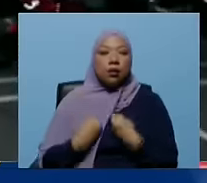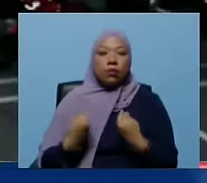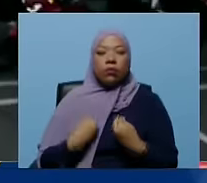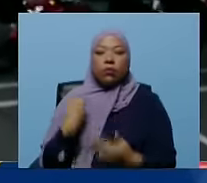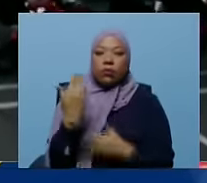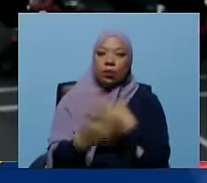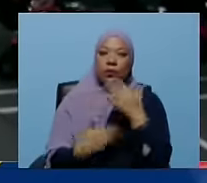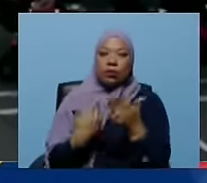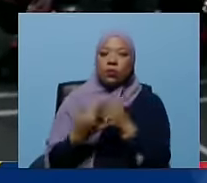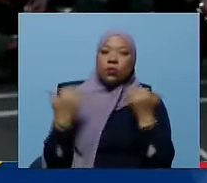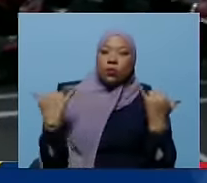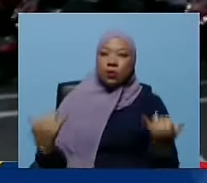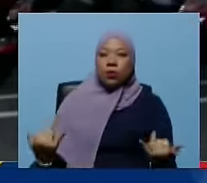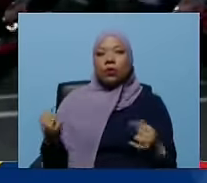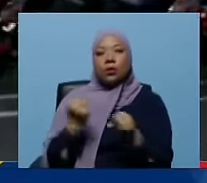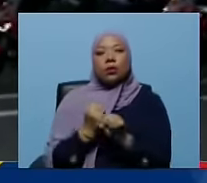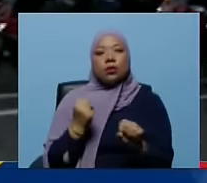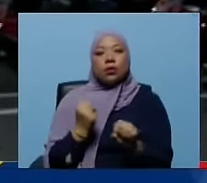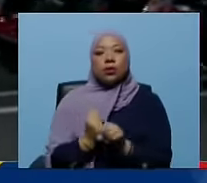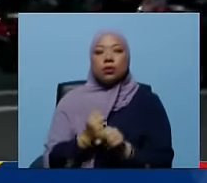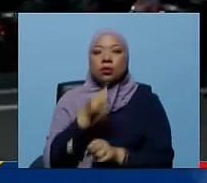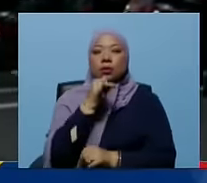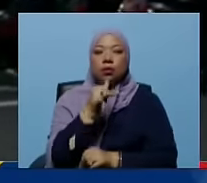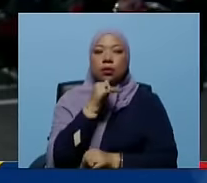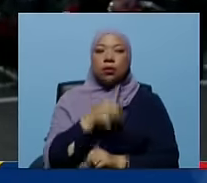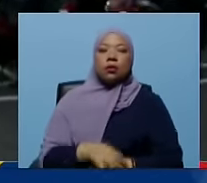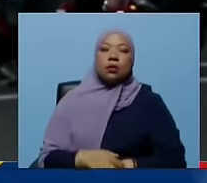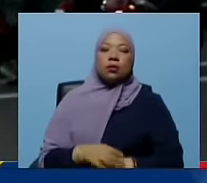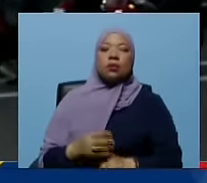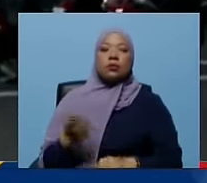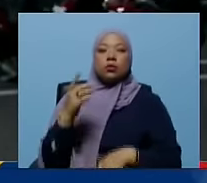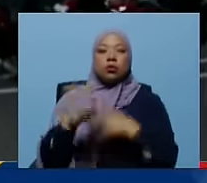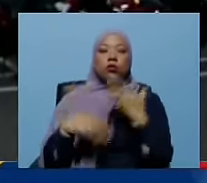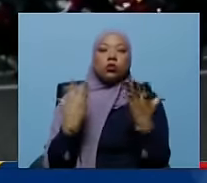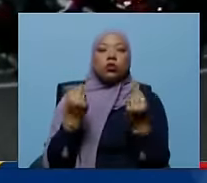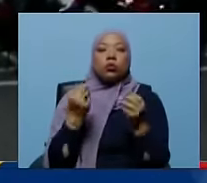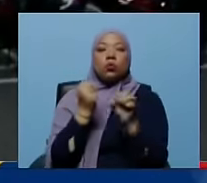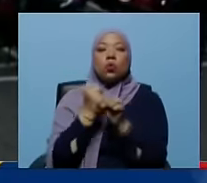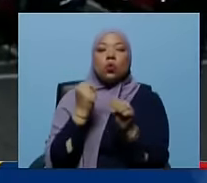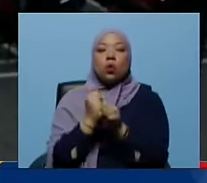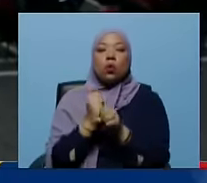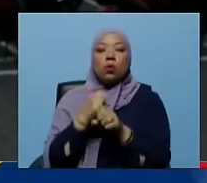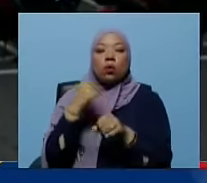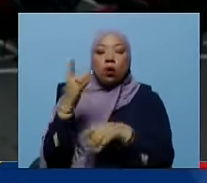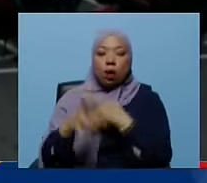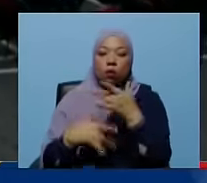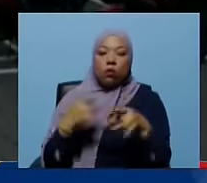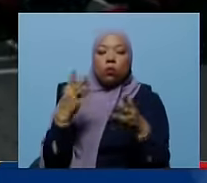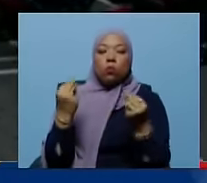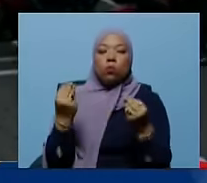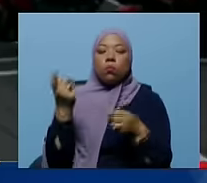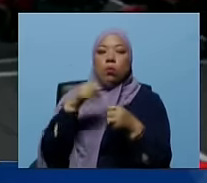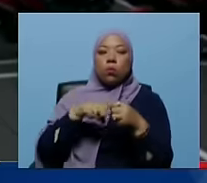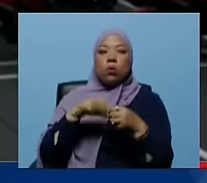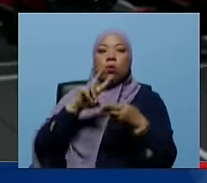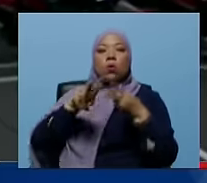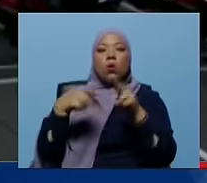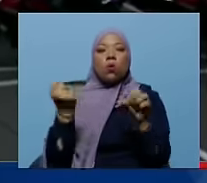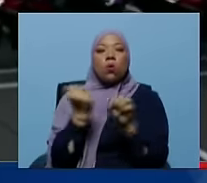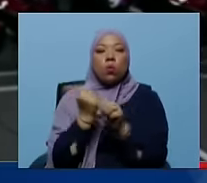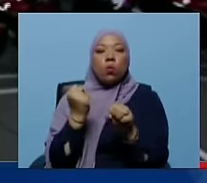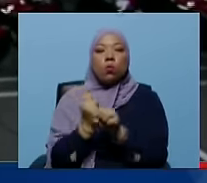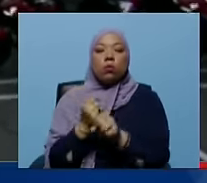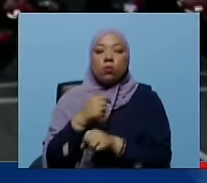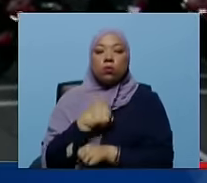Bolivariana, y paso a paso, haciendo mucho con lo que tenemos. Muchísimo con poco.